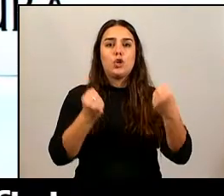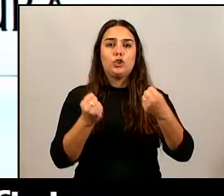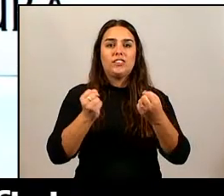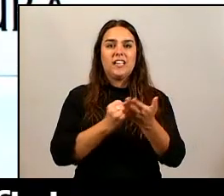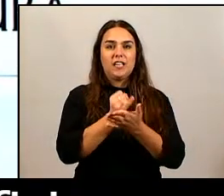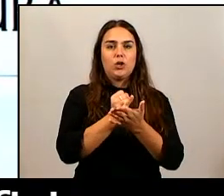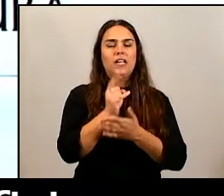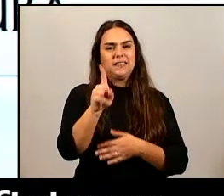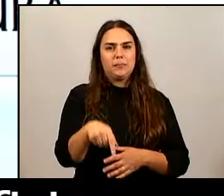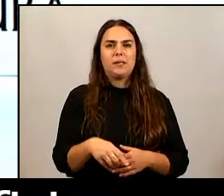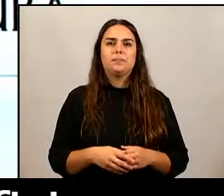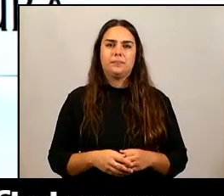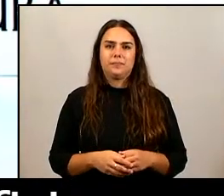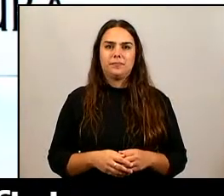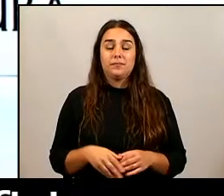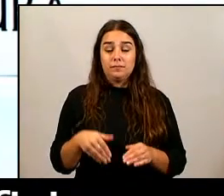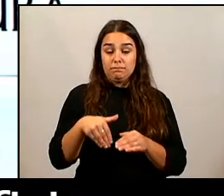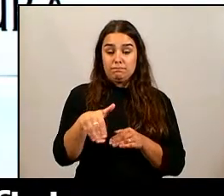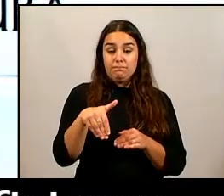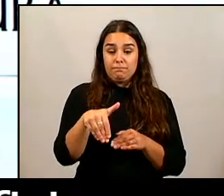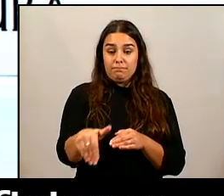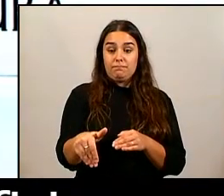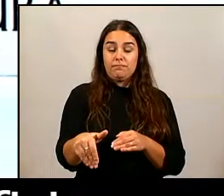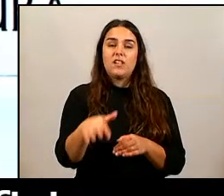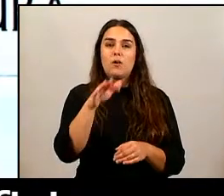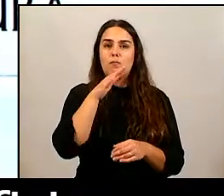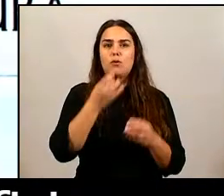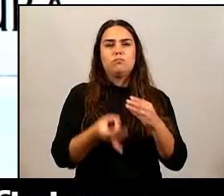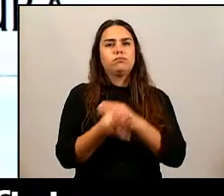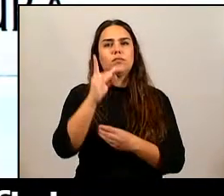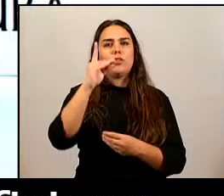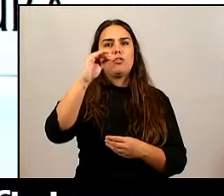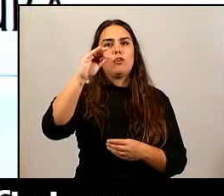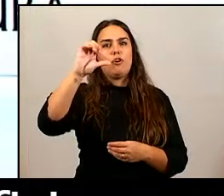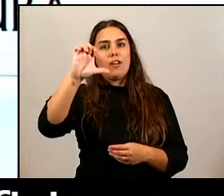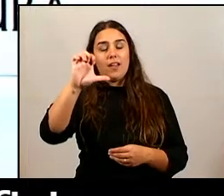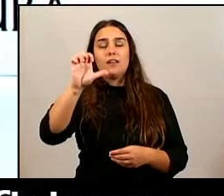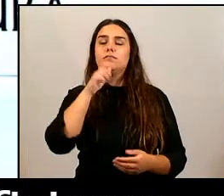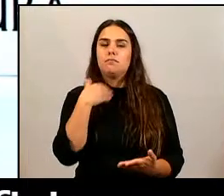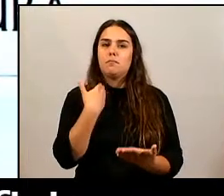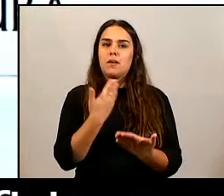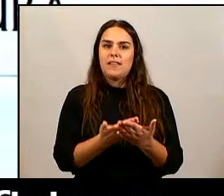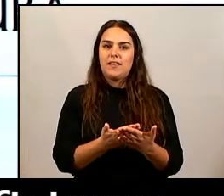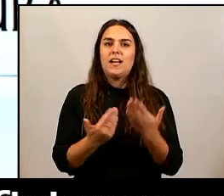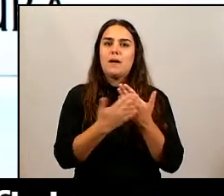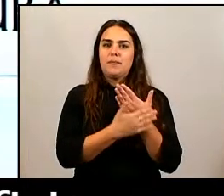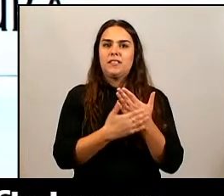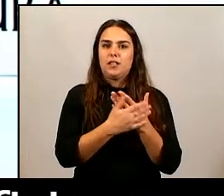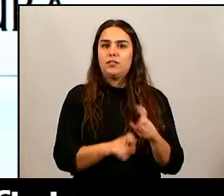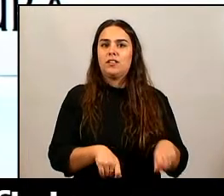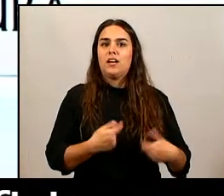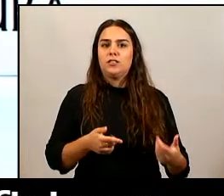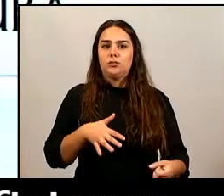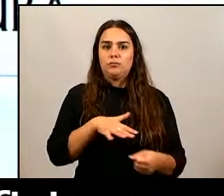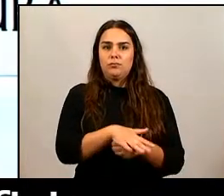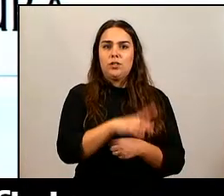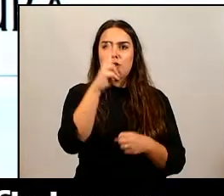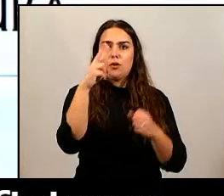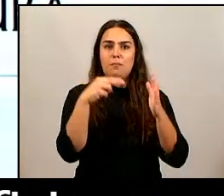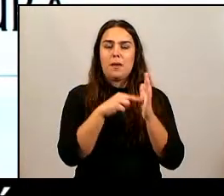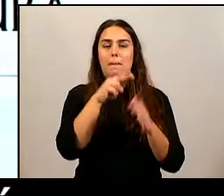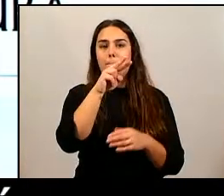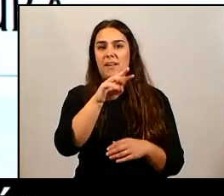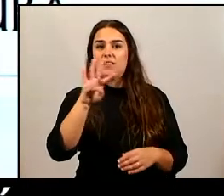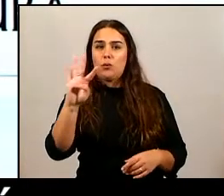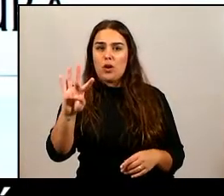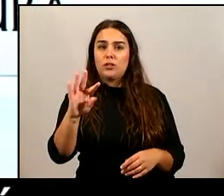agrícolas. En los próximos días, tras su publicación en el DOE, podrán solicitar la bonificación de los gastos de ITV del 2024